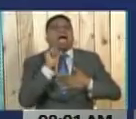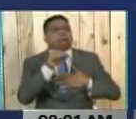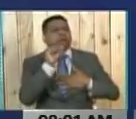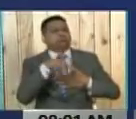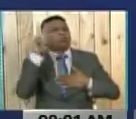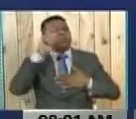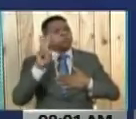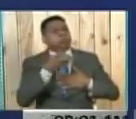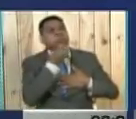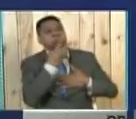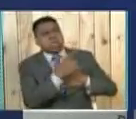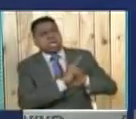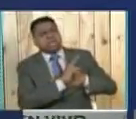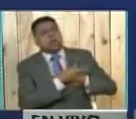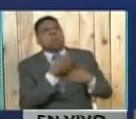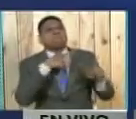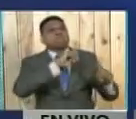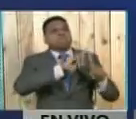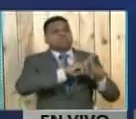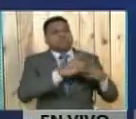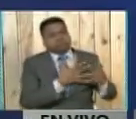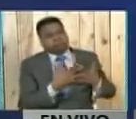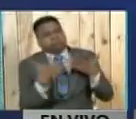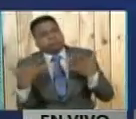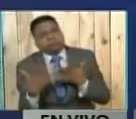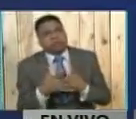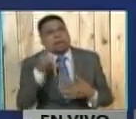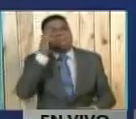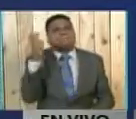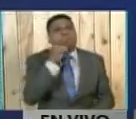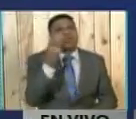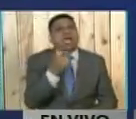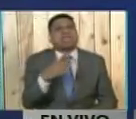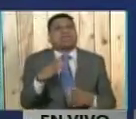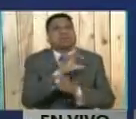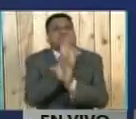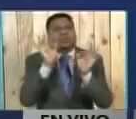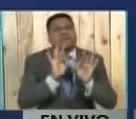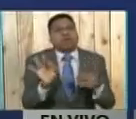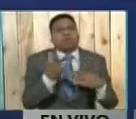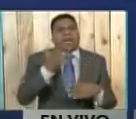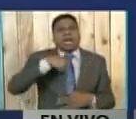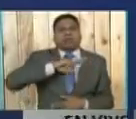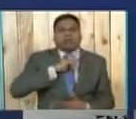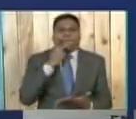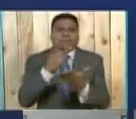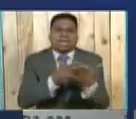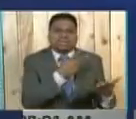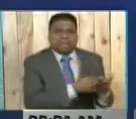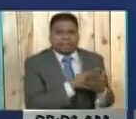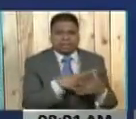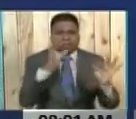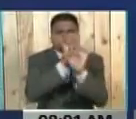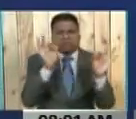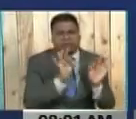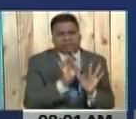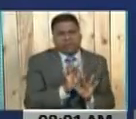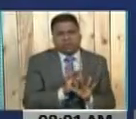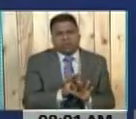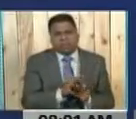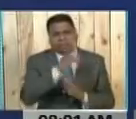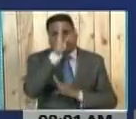positiva, favorable a nuestra búsqueda, a nuestra estrategia, a nuestros planteamientos en la dirección de estabilizar el